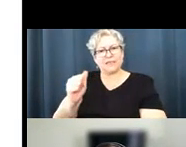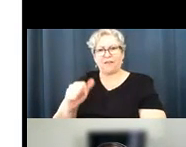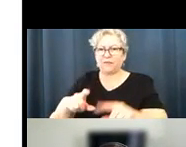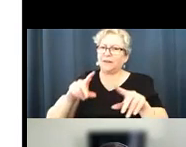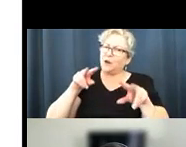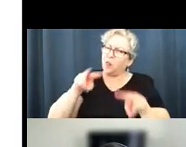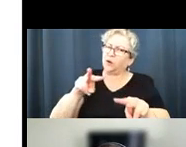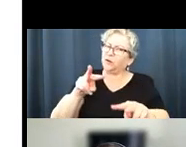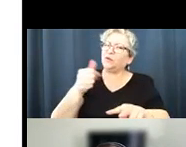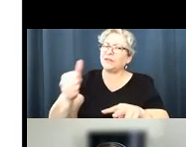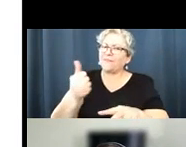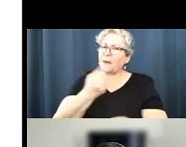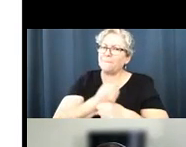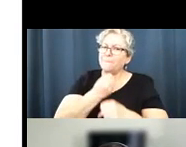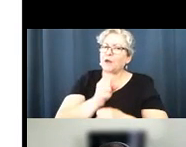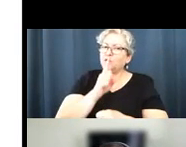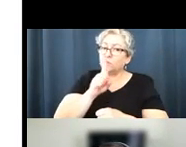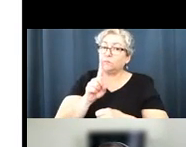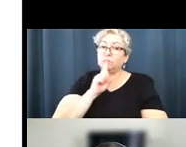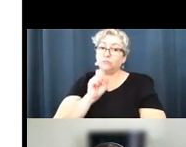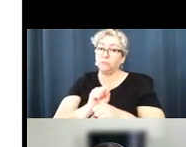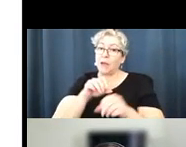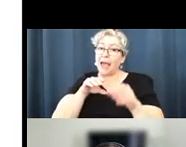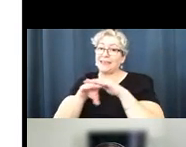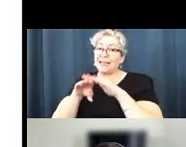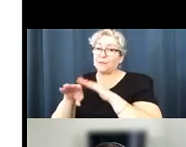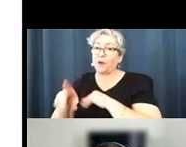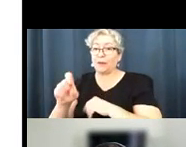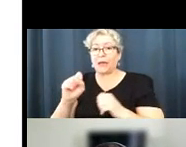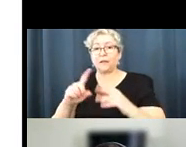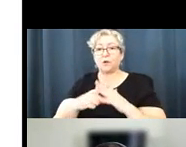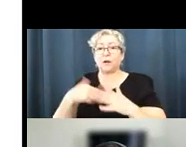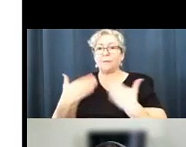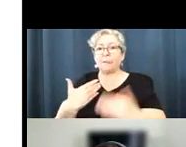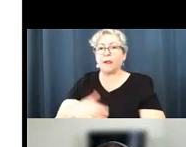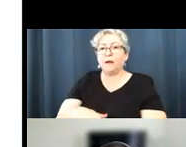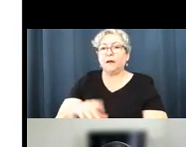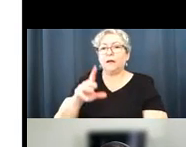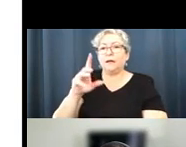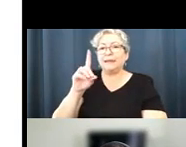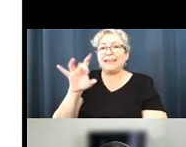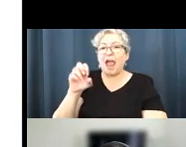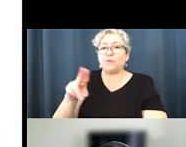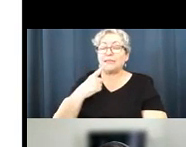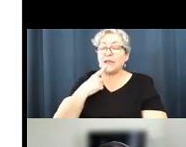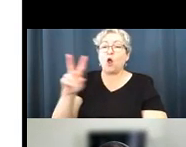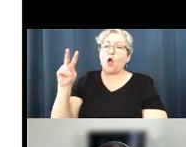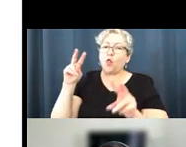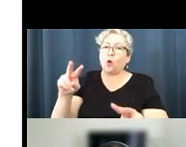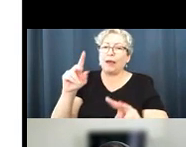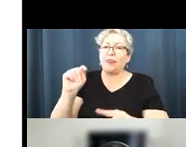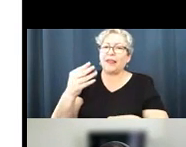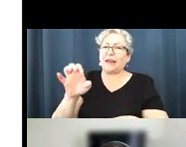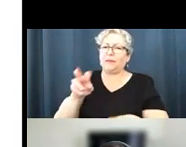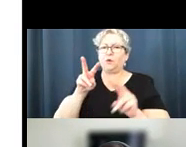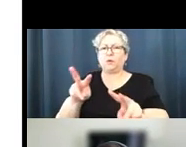favor, chequéelo y haga su diligencia y revísenlo y a ver si es exitoso. Eso es un buen punto. Cuando están mirando los temas,